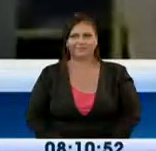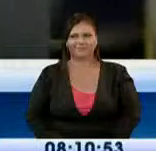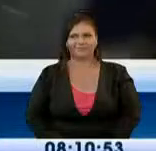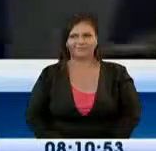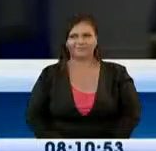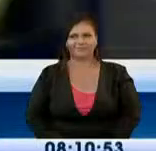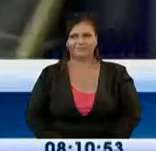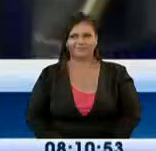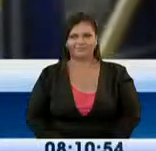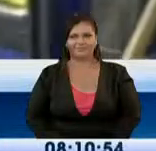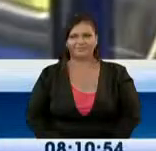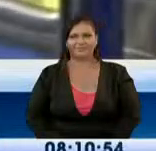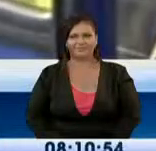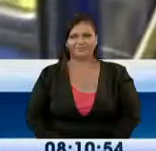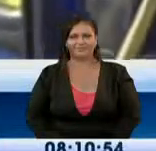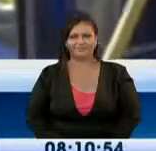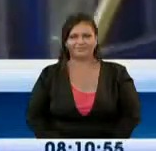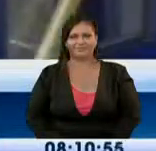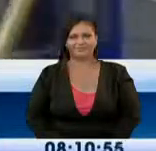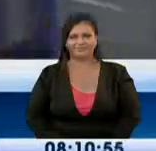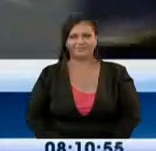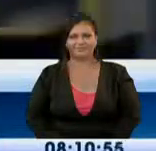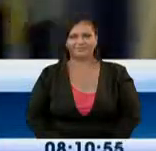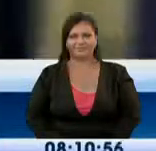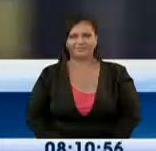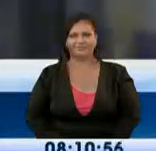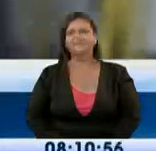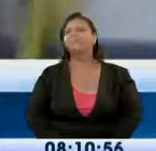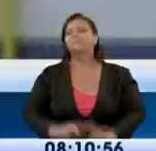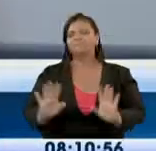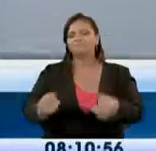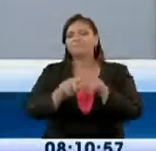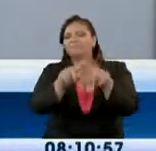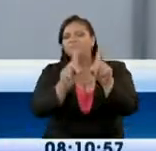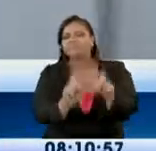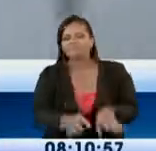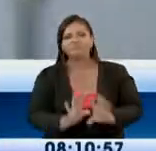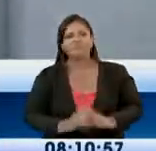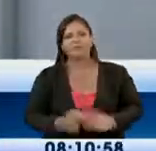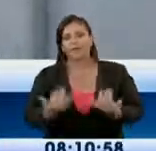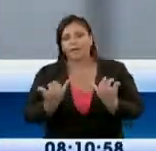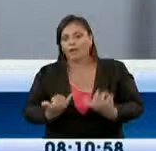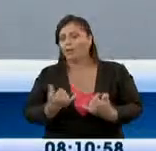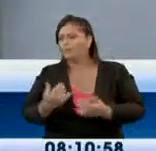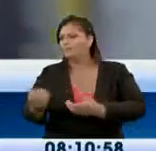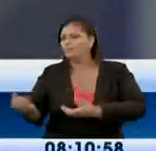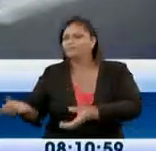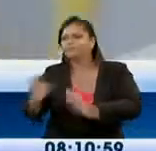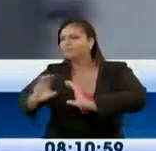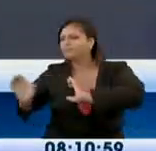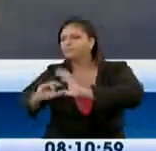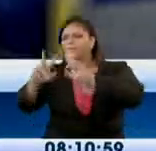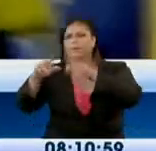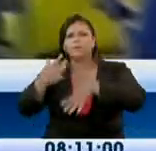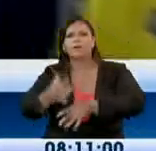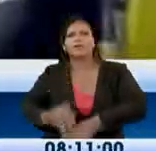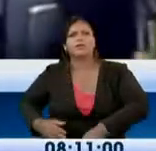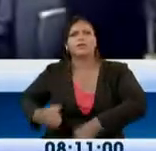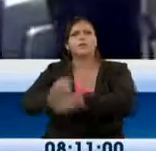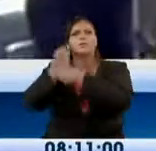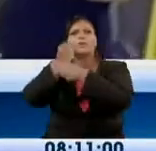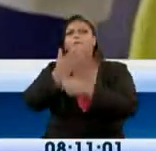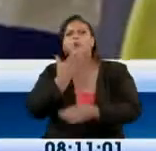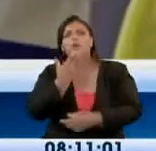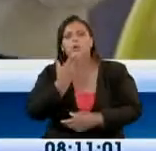Ahora sí, ya que llegó. Estoy conversando acerca de la seguridad en el sistema, en este sistema de transporte. ¿Usted ha visto algo, ha sido